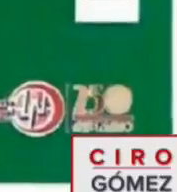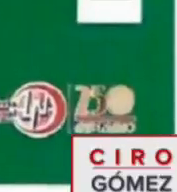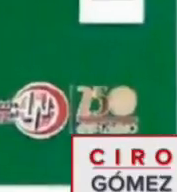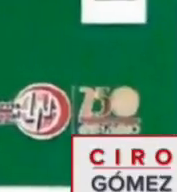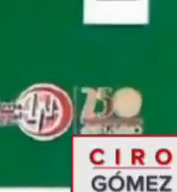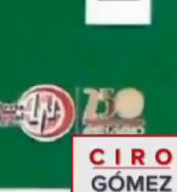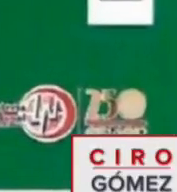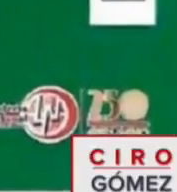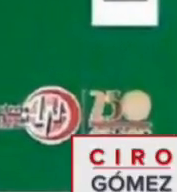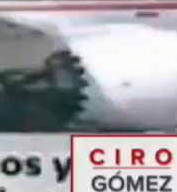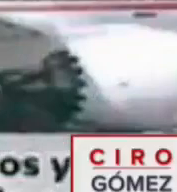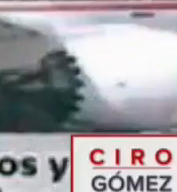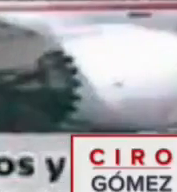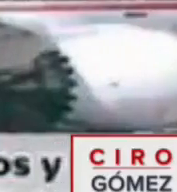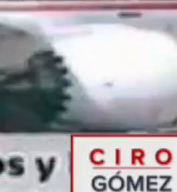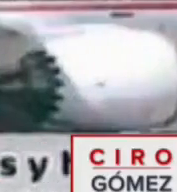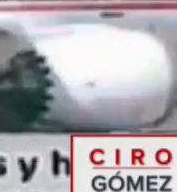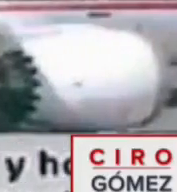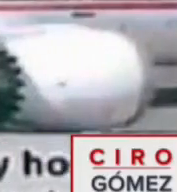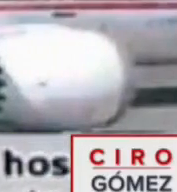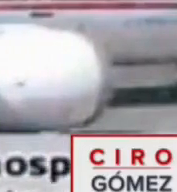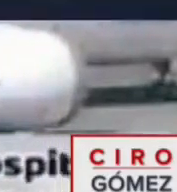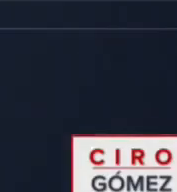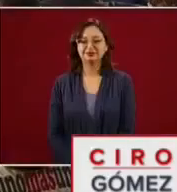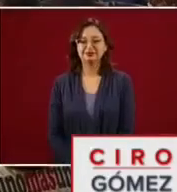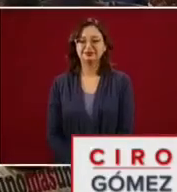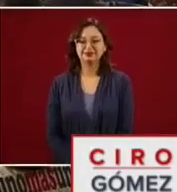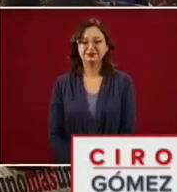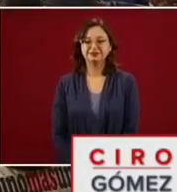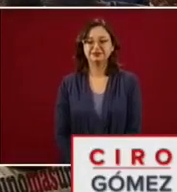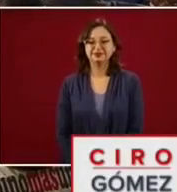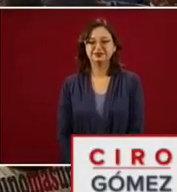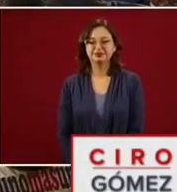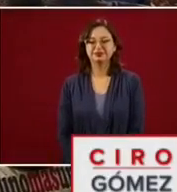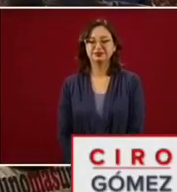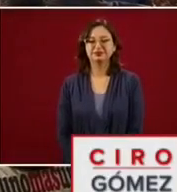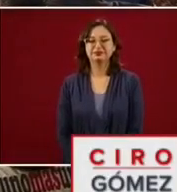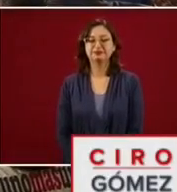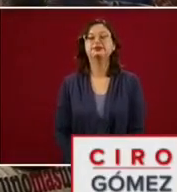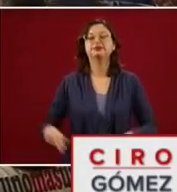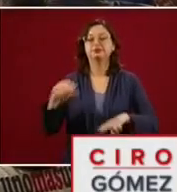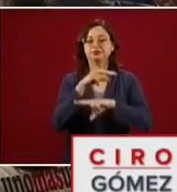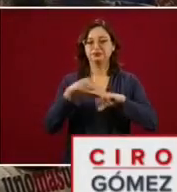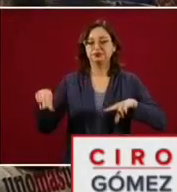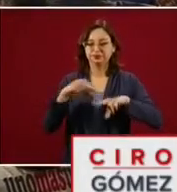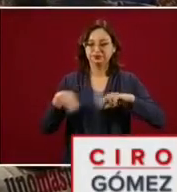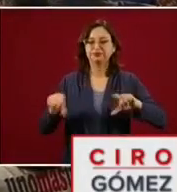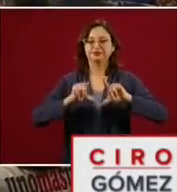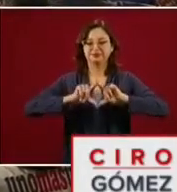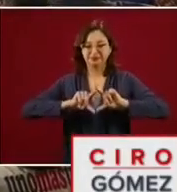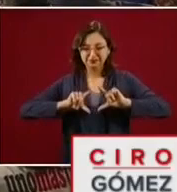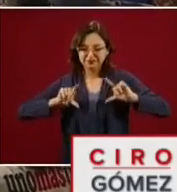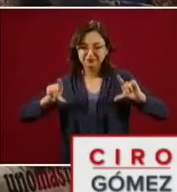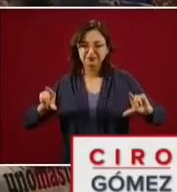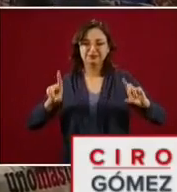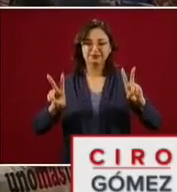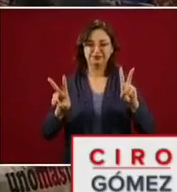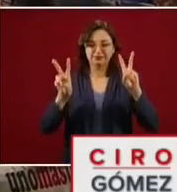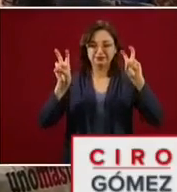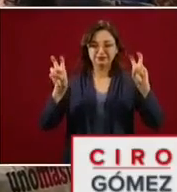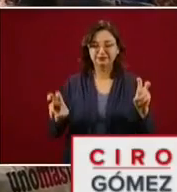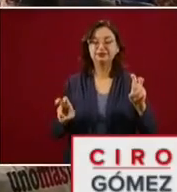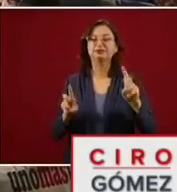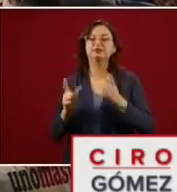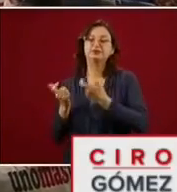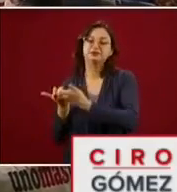2 millones de boletos el boleto tendría esto es una